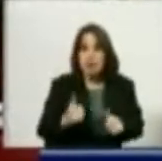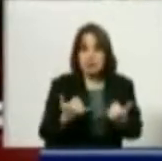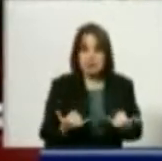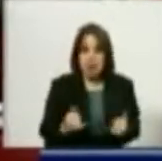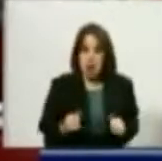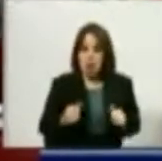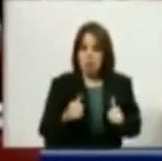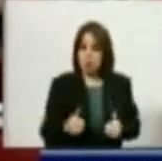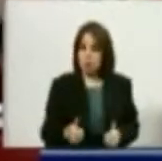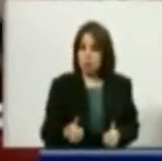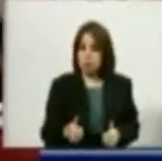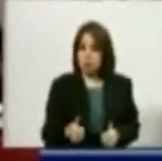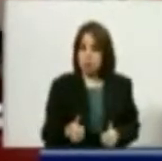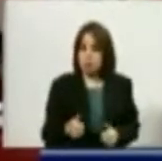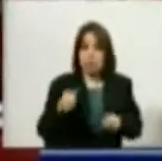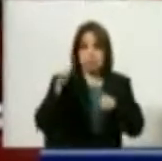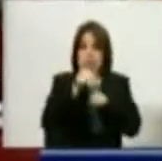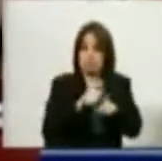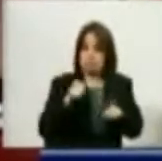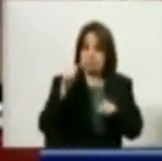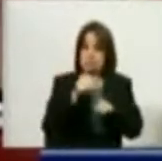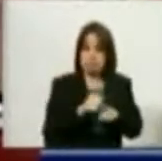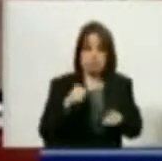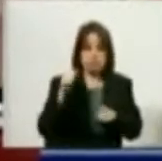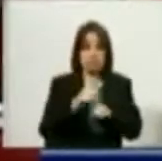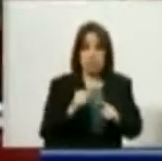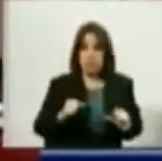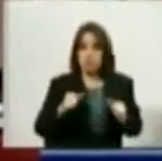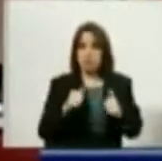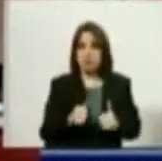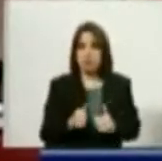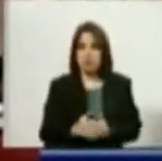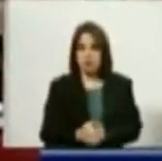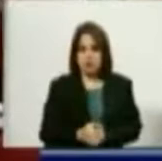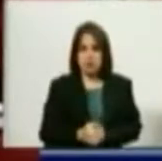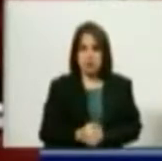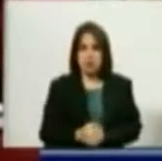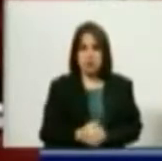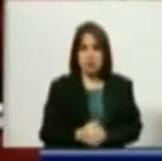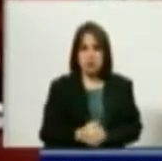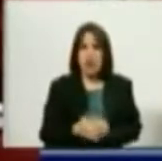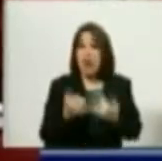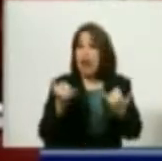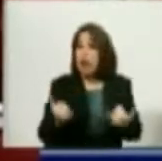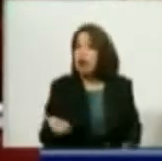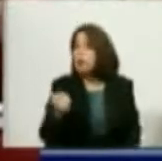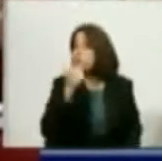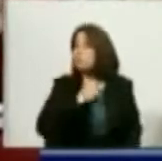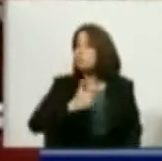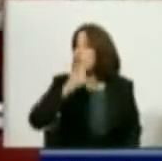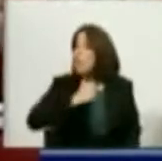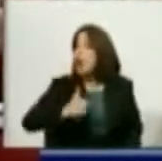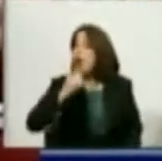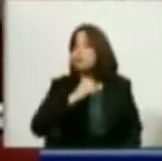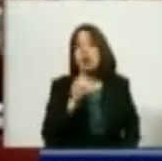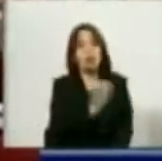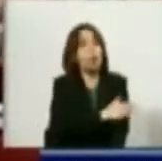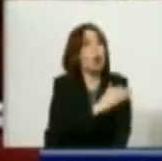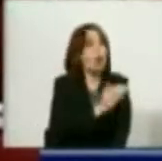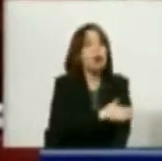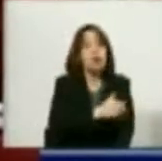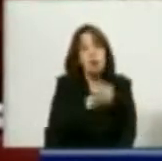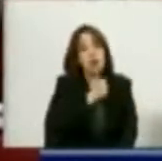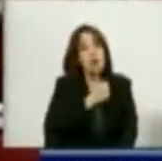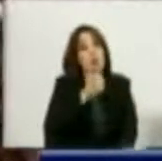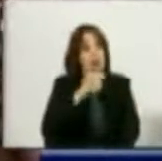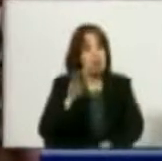ya la batalla comenzó ahora aguántanos burguesía porque